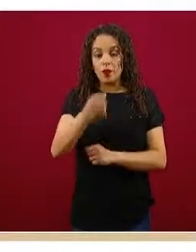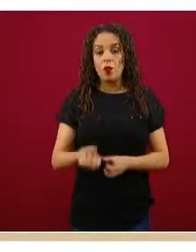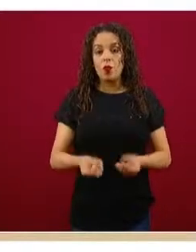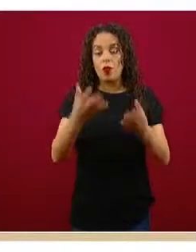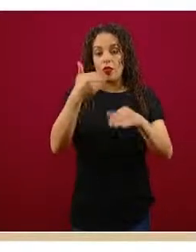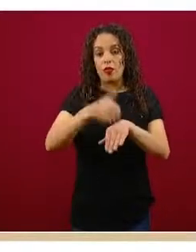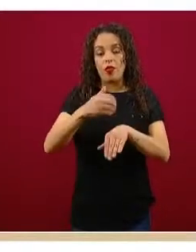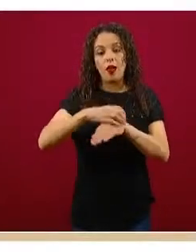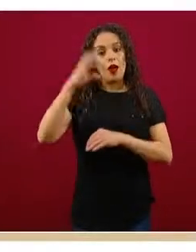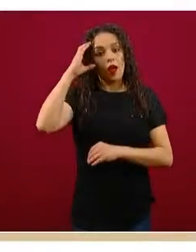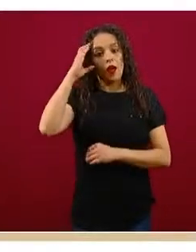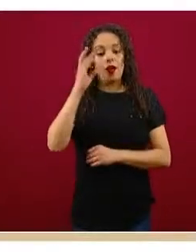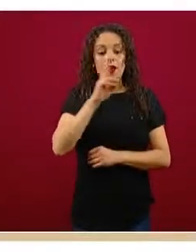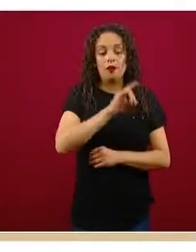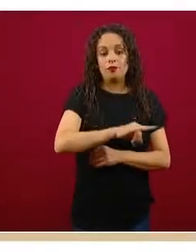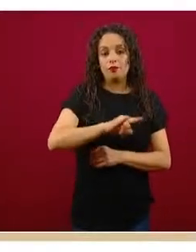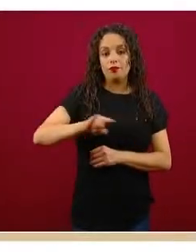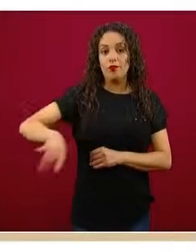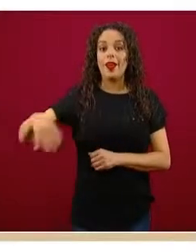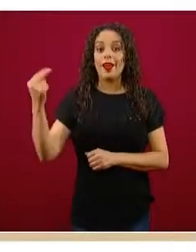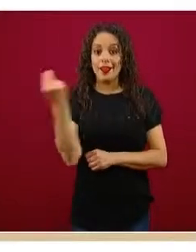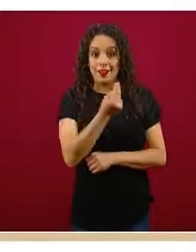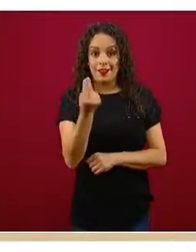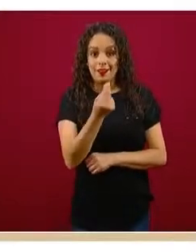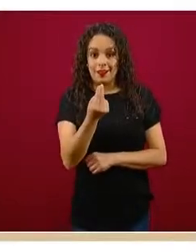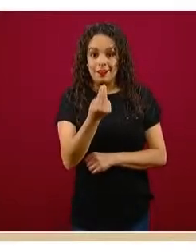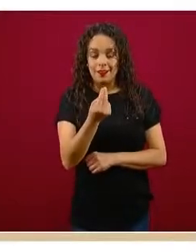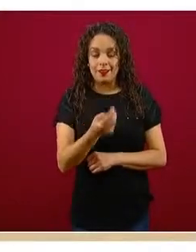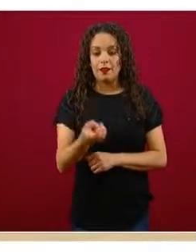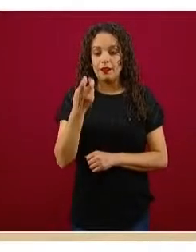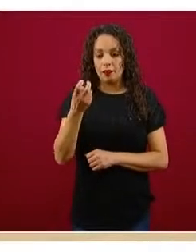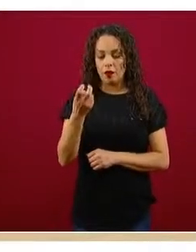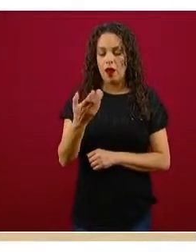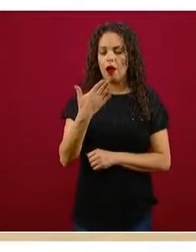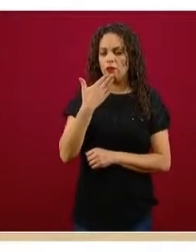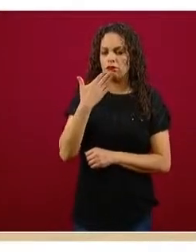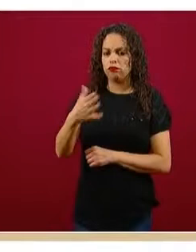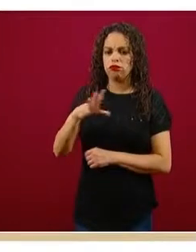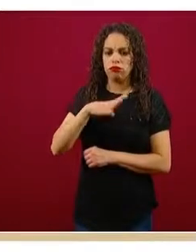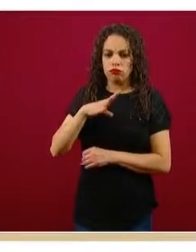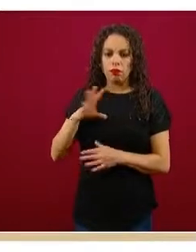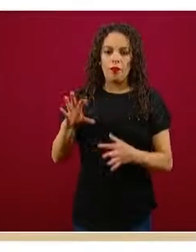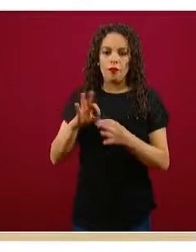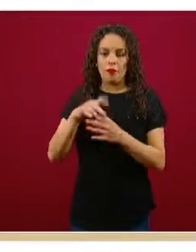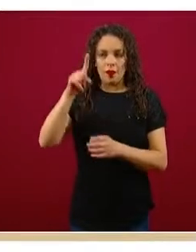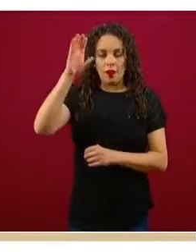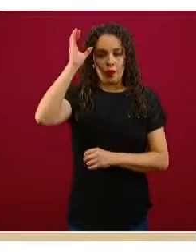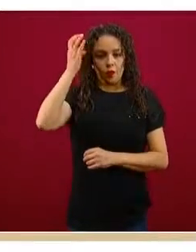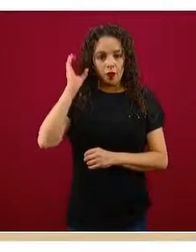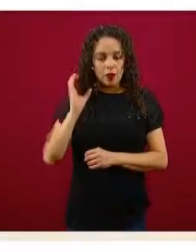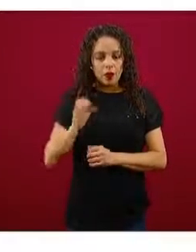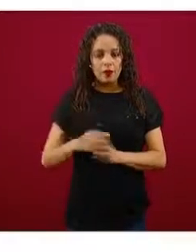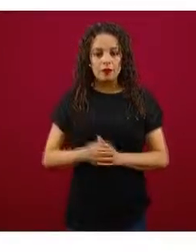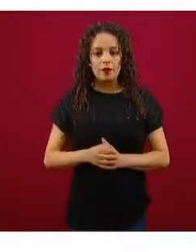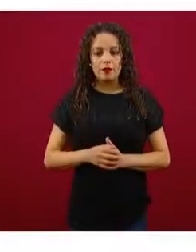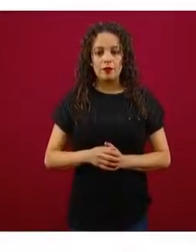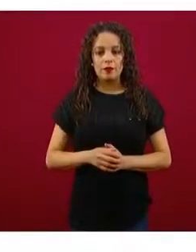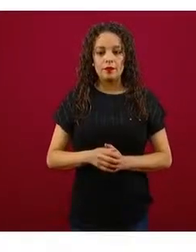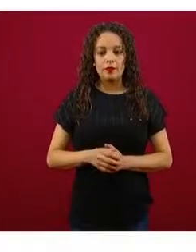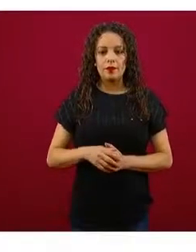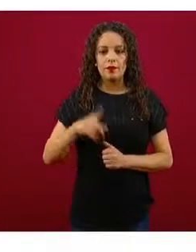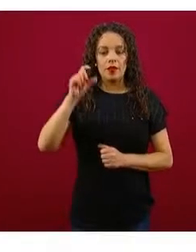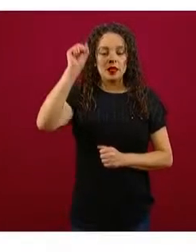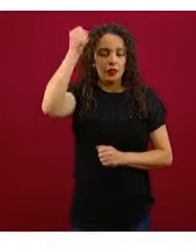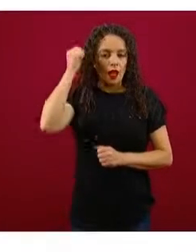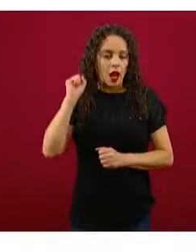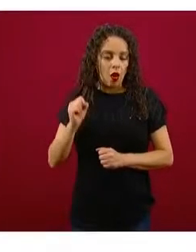iban a necesitar. Y por lo tanto tenemos holgura también en Culiacán, la siguiente, o en Sinaloa en